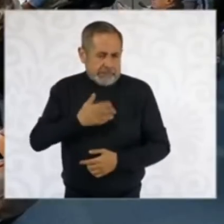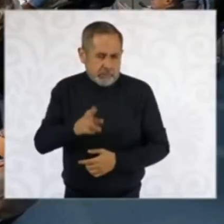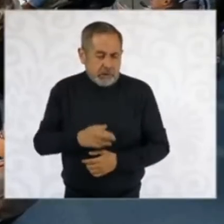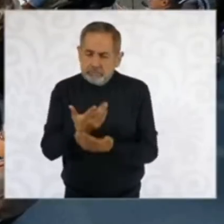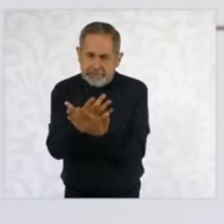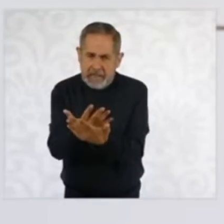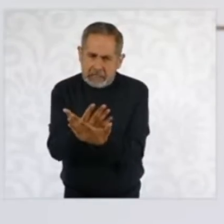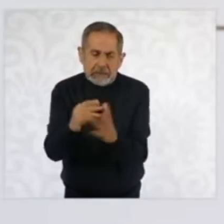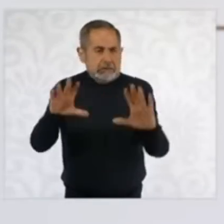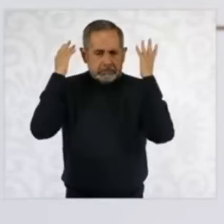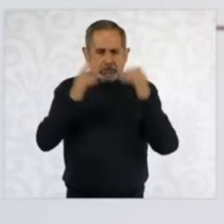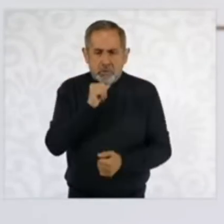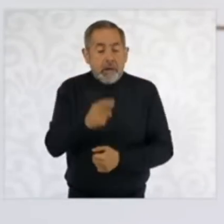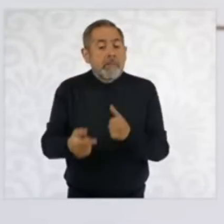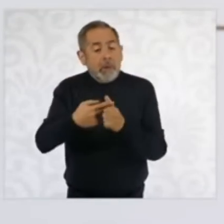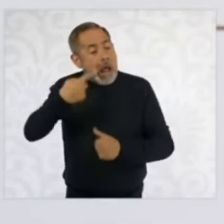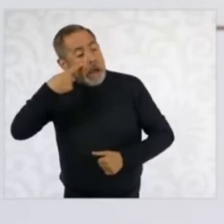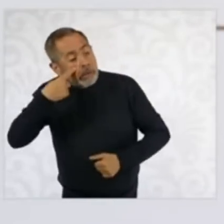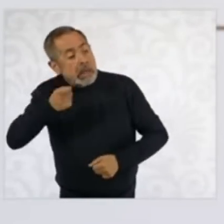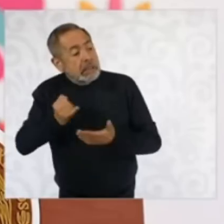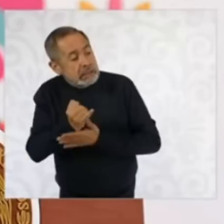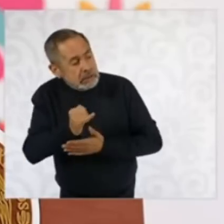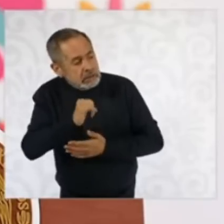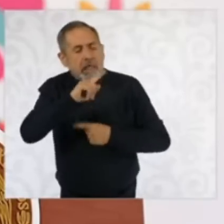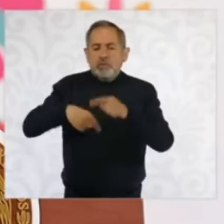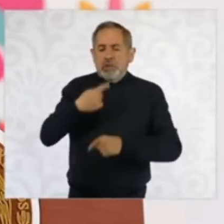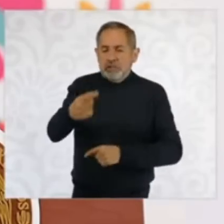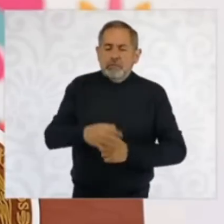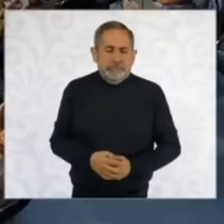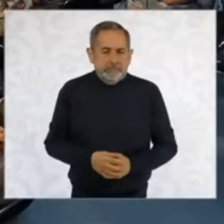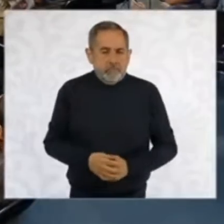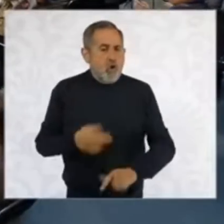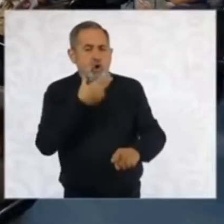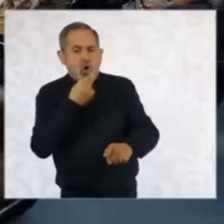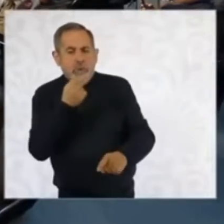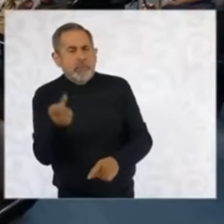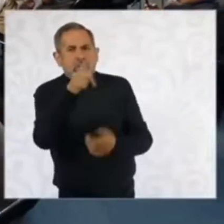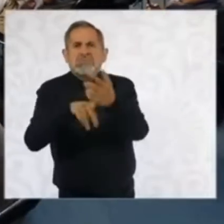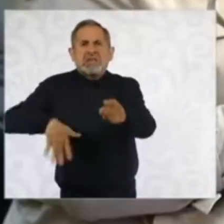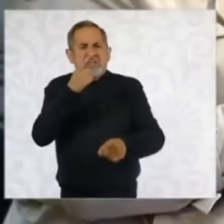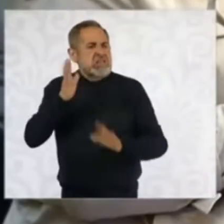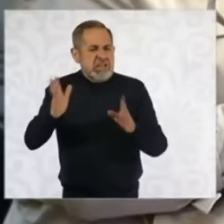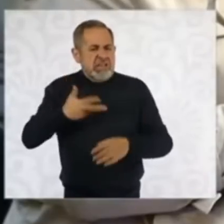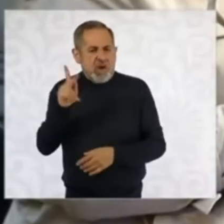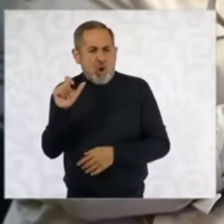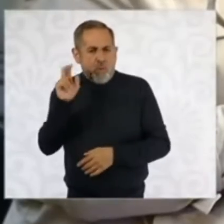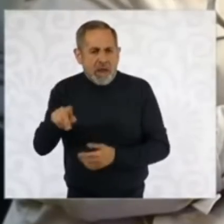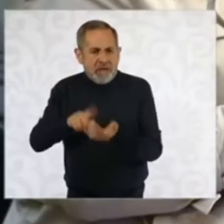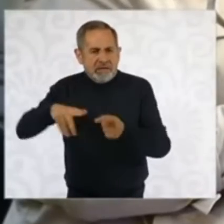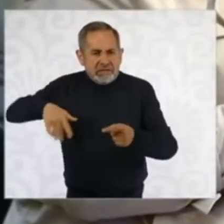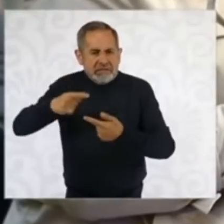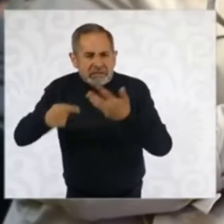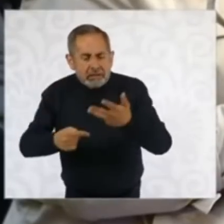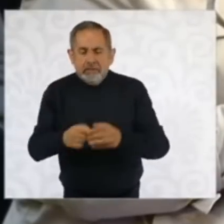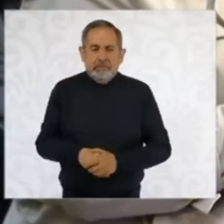qué decide la Corte y a partir de ahí ya daremos nuestra posición. Mencionaba que tiene un plan. ¿Cuál sería esta línea que ya correría o vaya